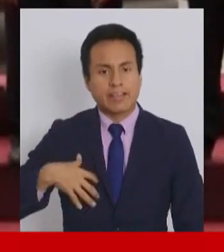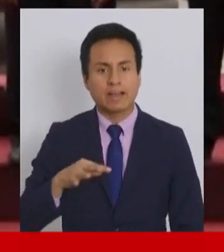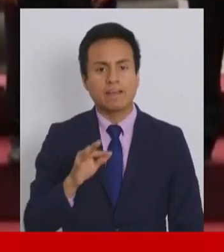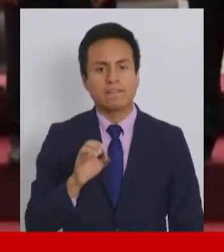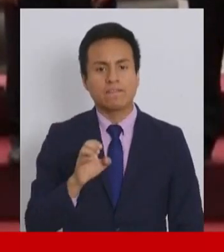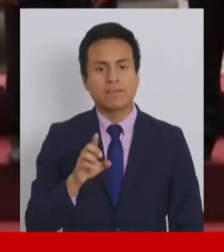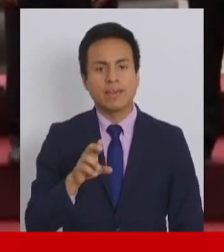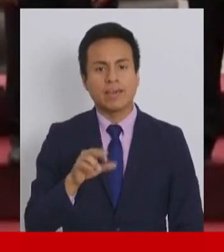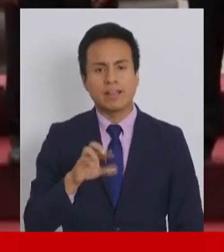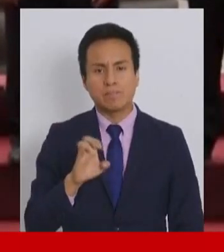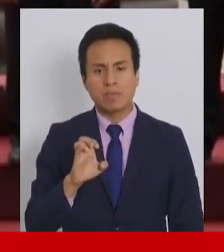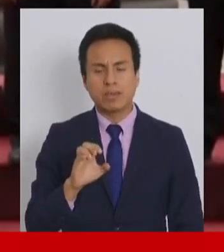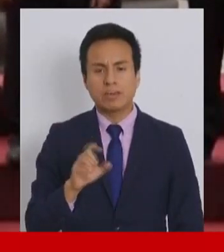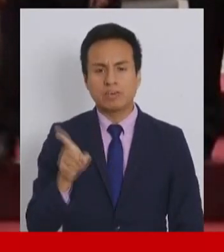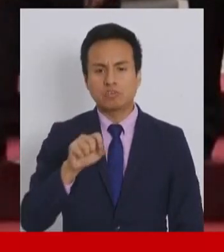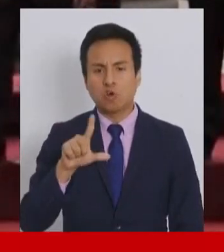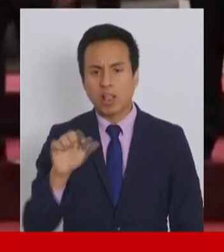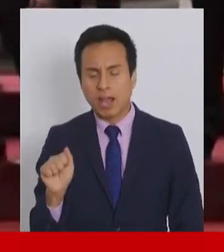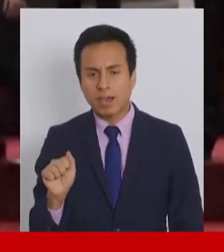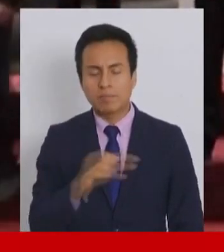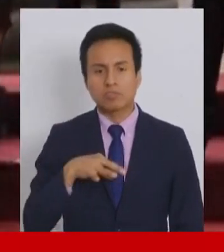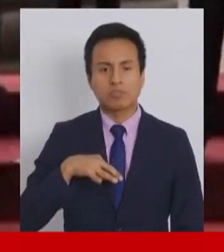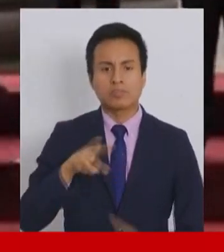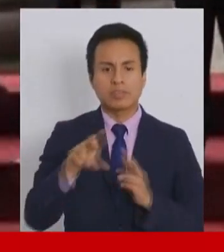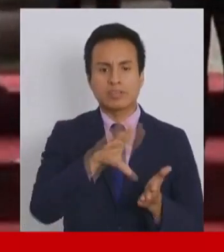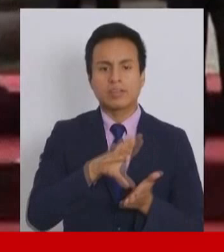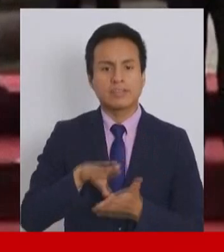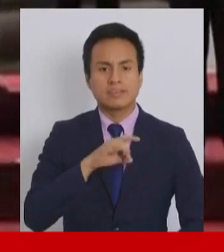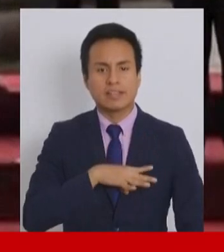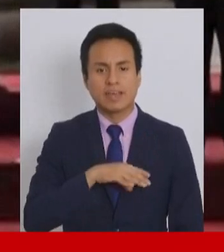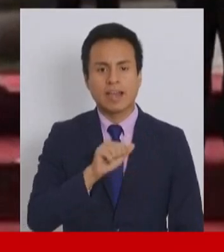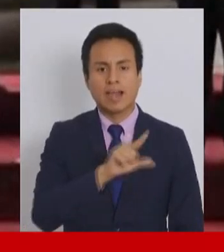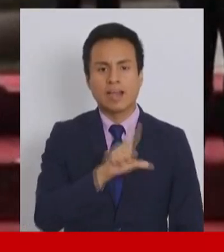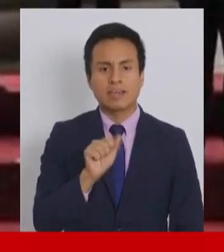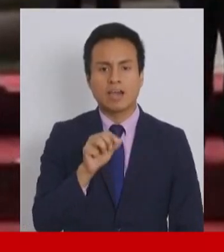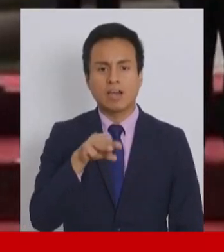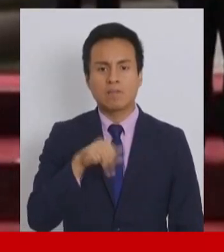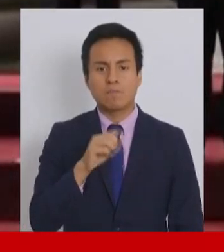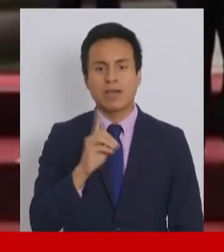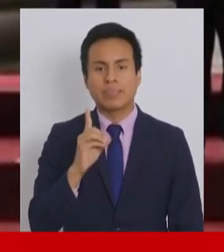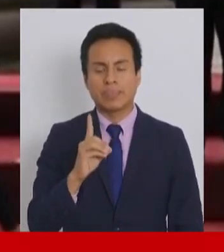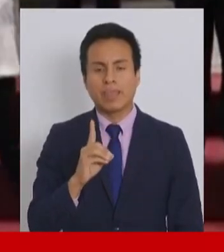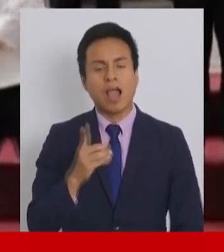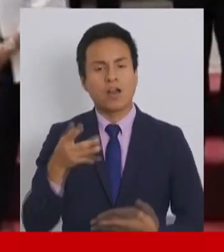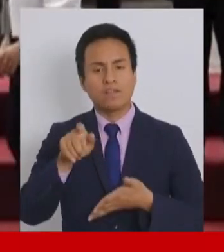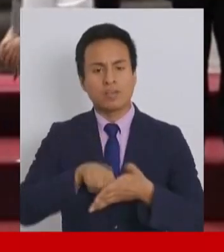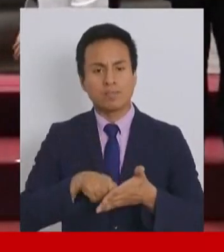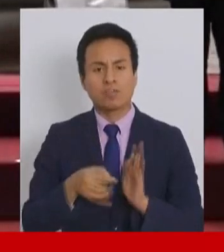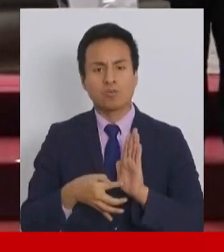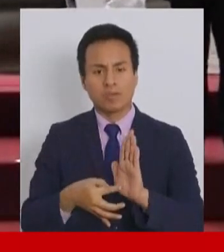Felipe Solá, y el ministro de Relaciones Exteriores de Chile, señor Andrés Alamán. Los invitamos a la firma del